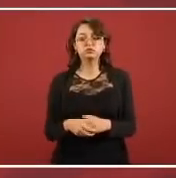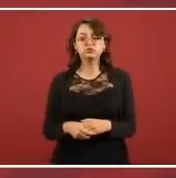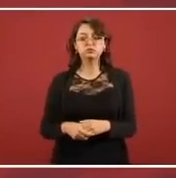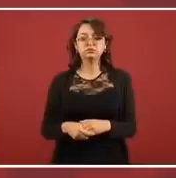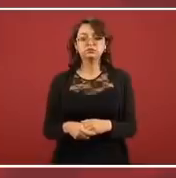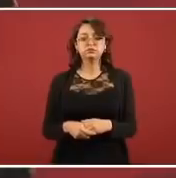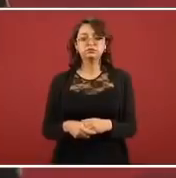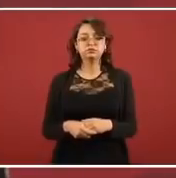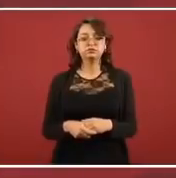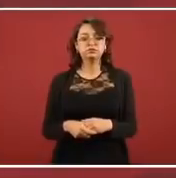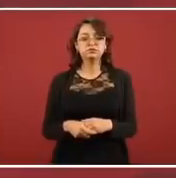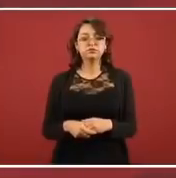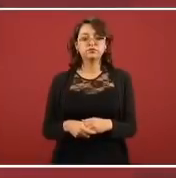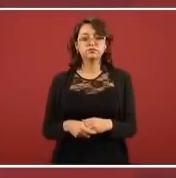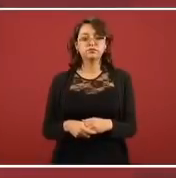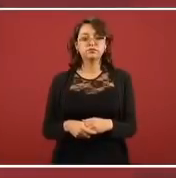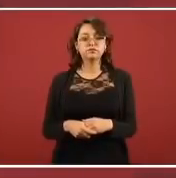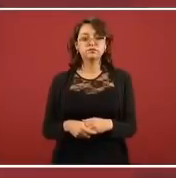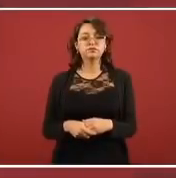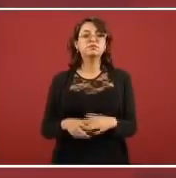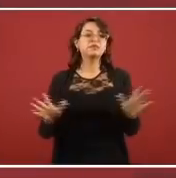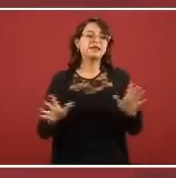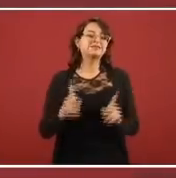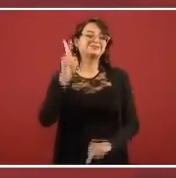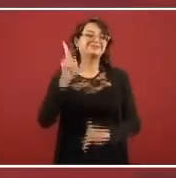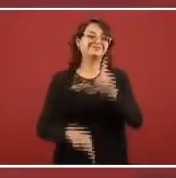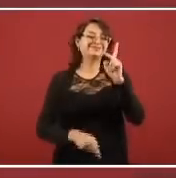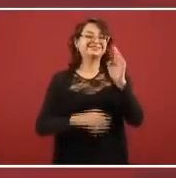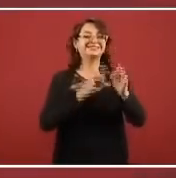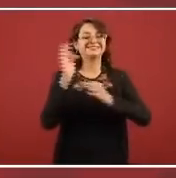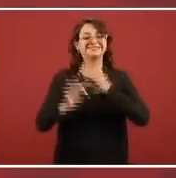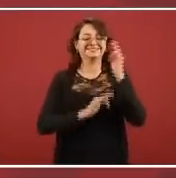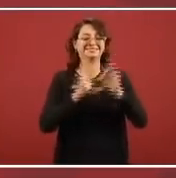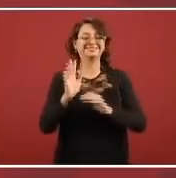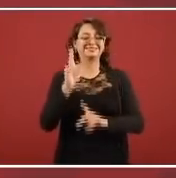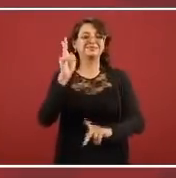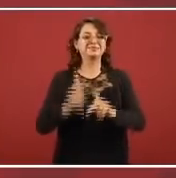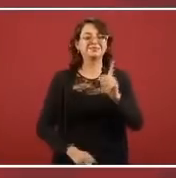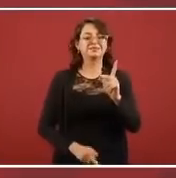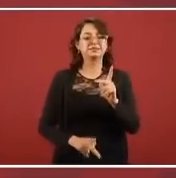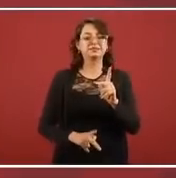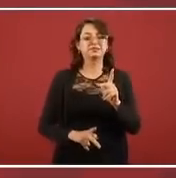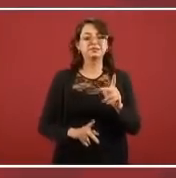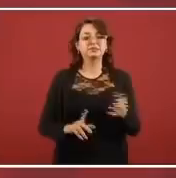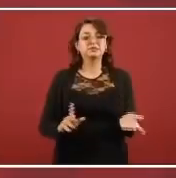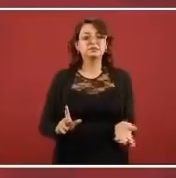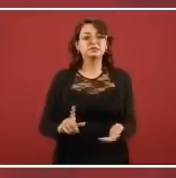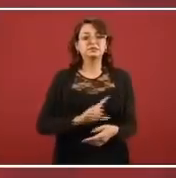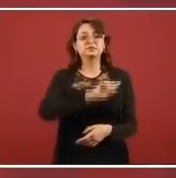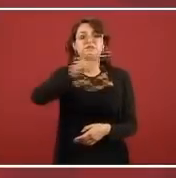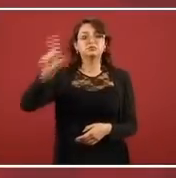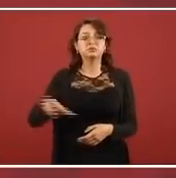Y pues vamos a comerciales, ¿no? Ya no regresé.